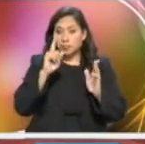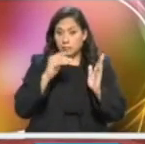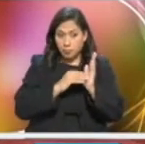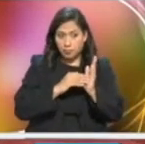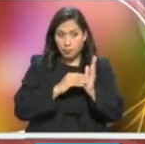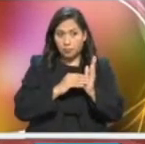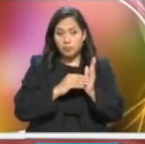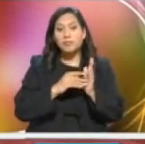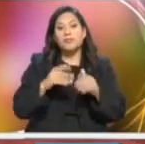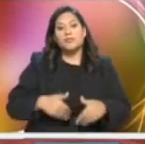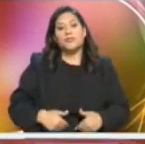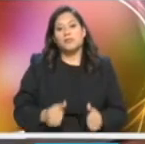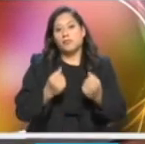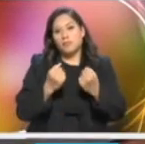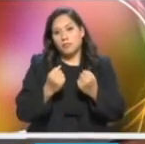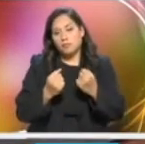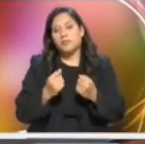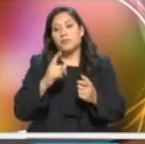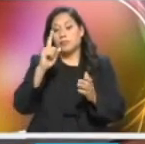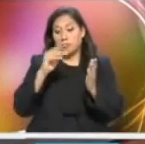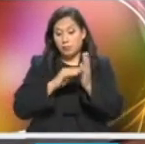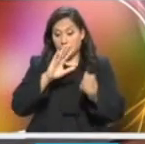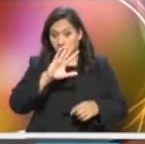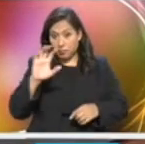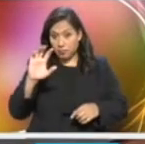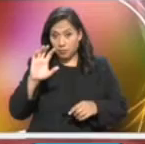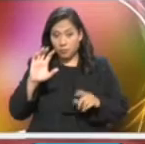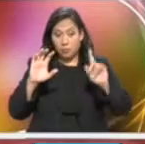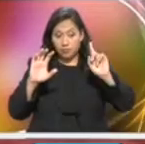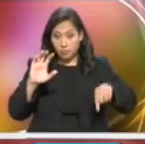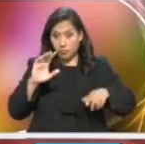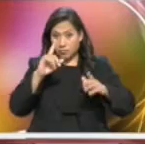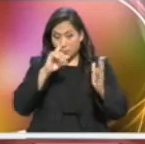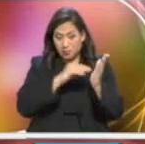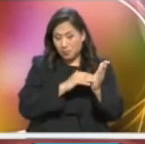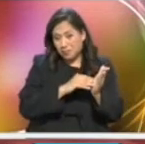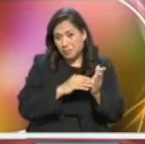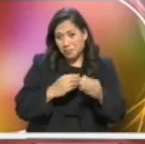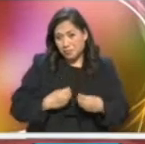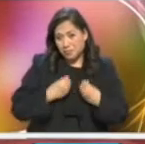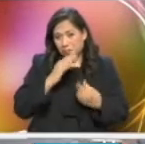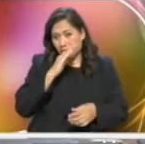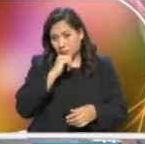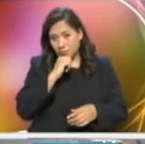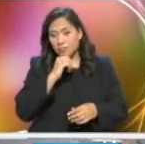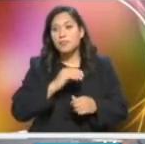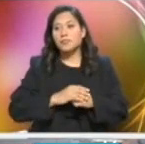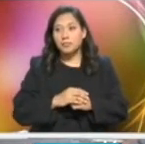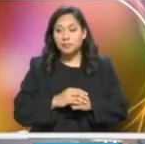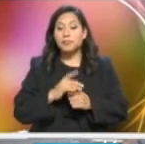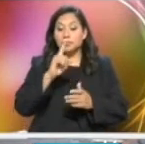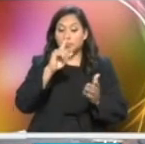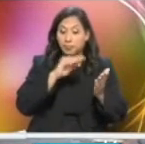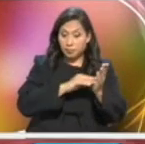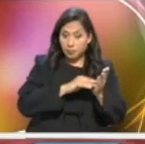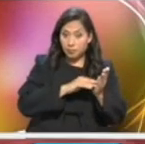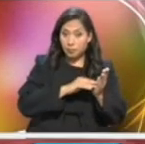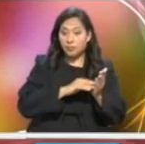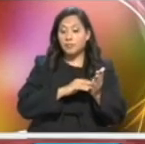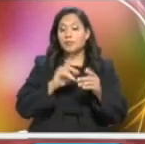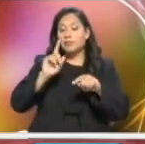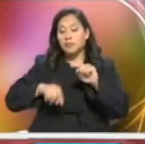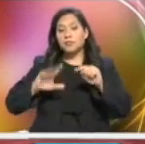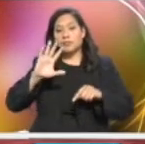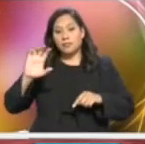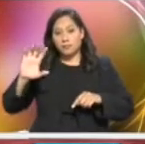vas a terminar muriendo de hambre, porque si te tocan 1,500, le quitas 1,000, pues con 500 nadie sobrevive. Entonces, de estas 1,000, 500 quitamos